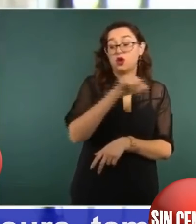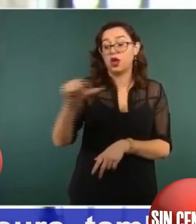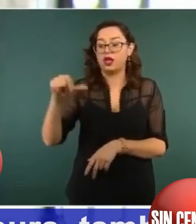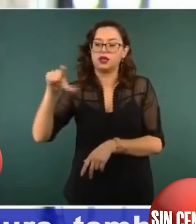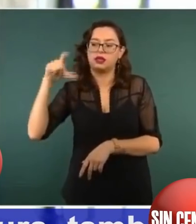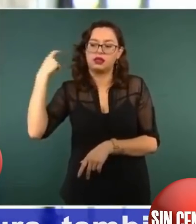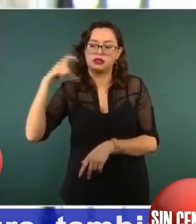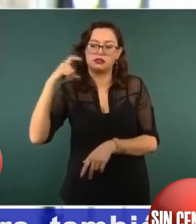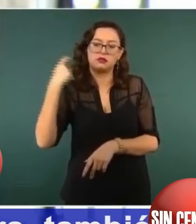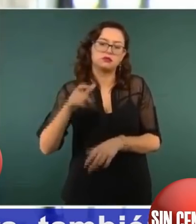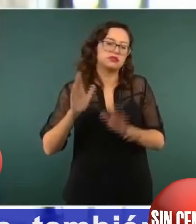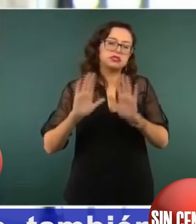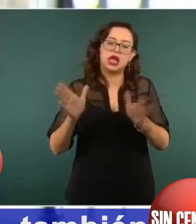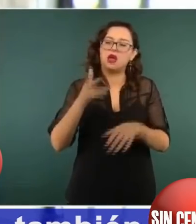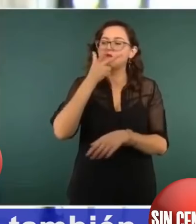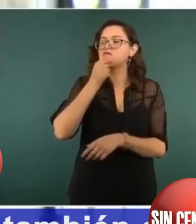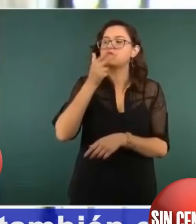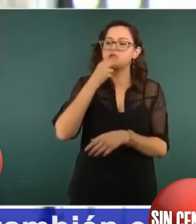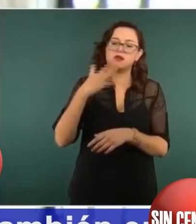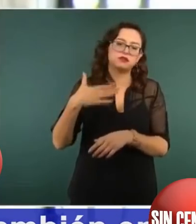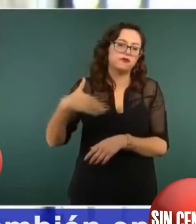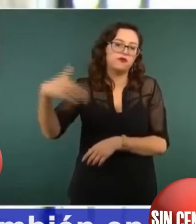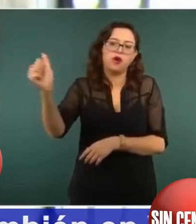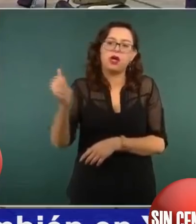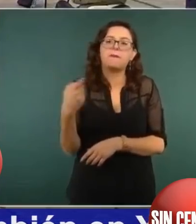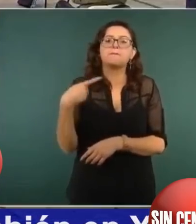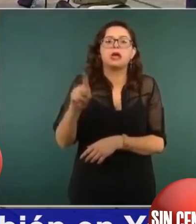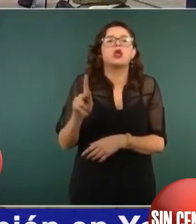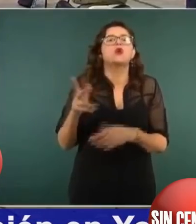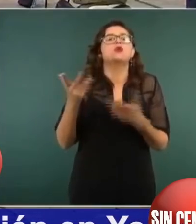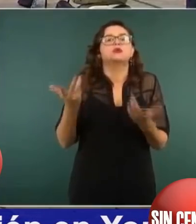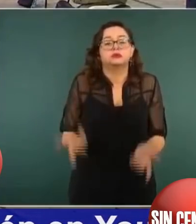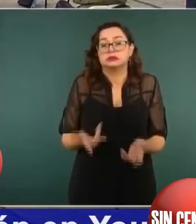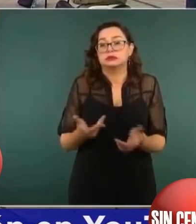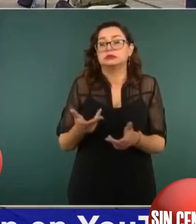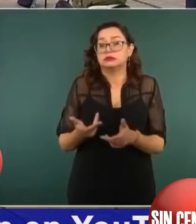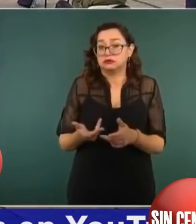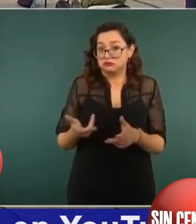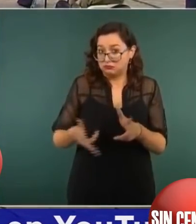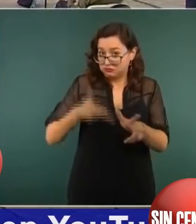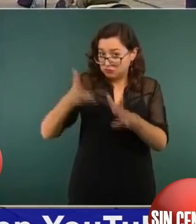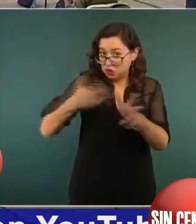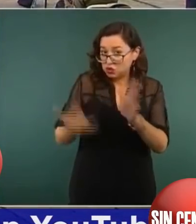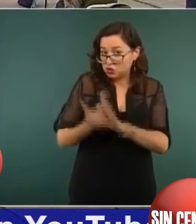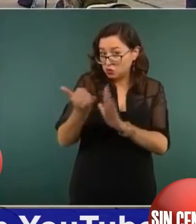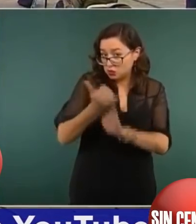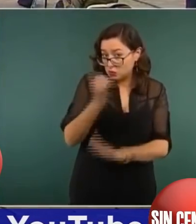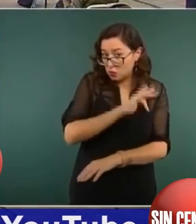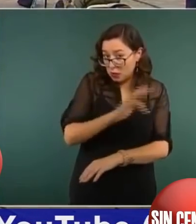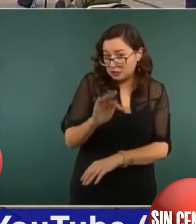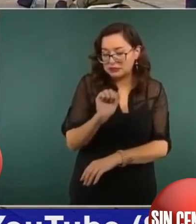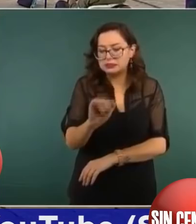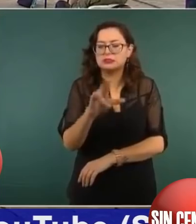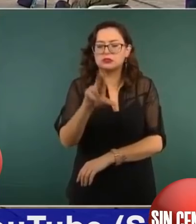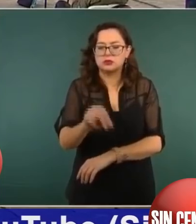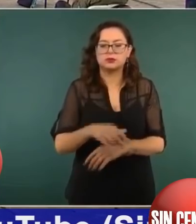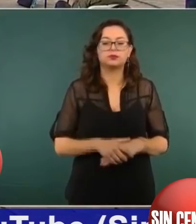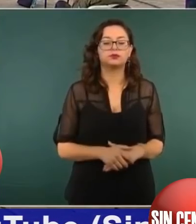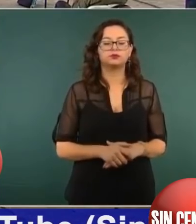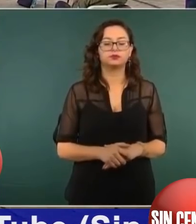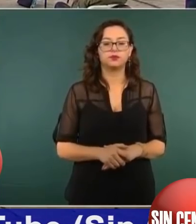alguna posibilidad de que se realice finalmente. Gracias. Buenos días. Mire, yo creo que es muy buena